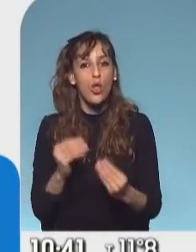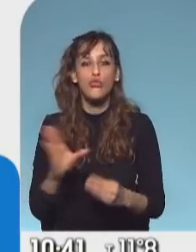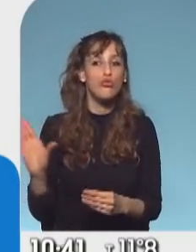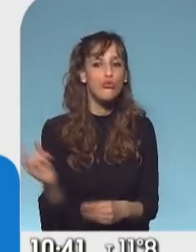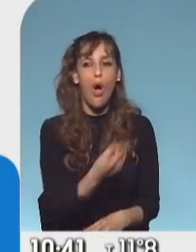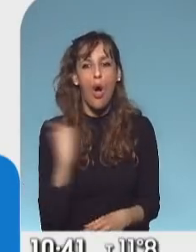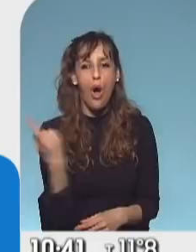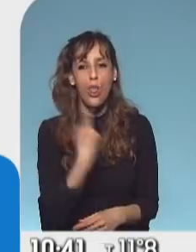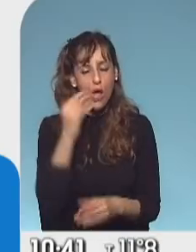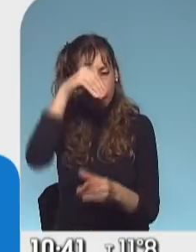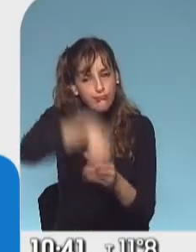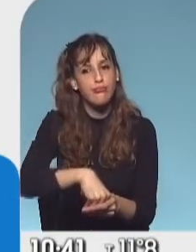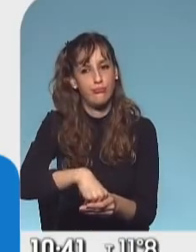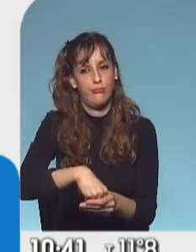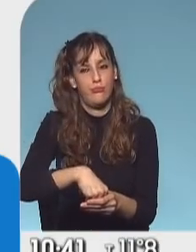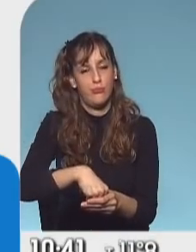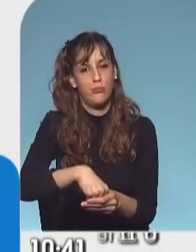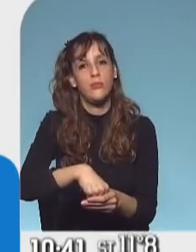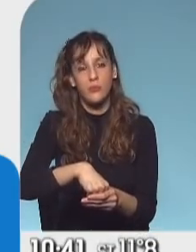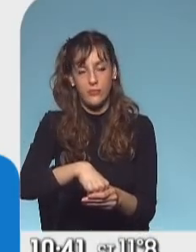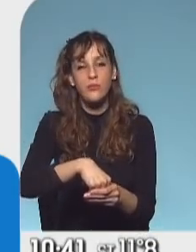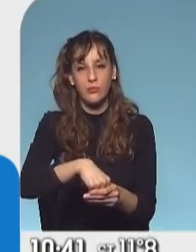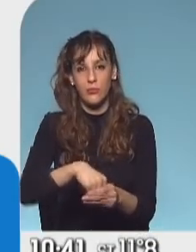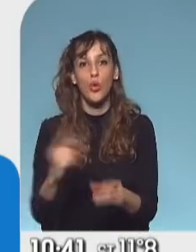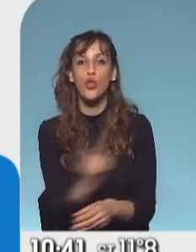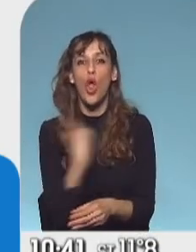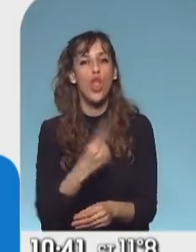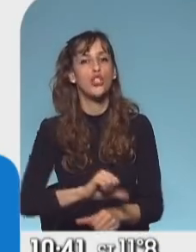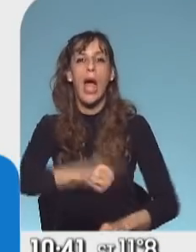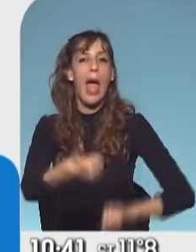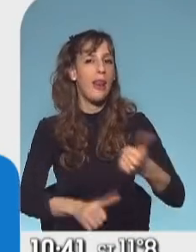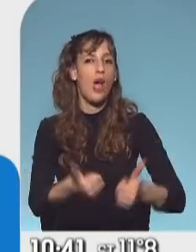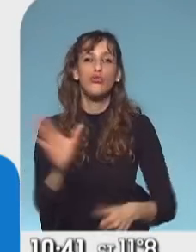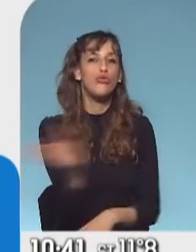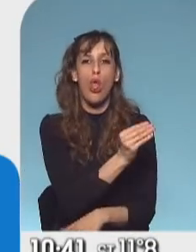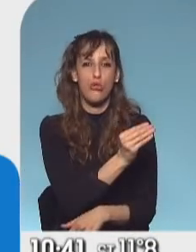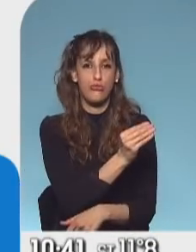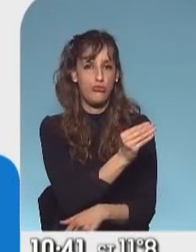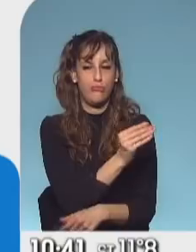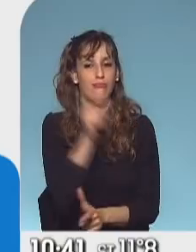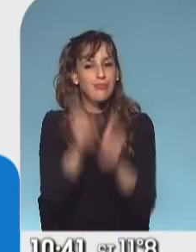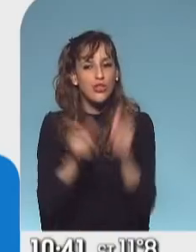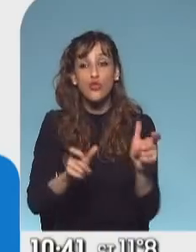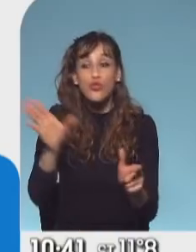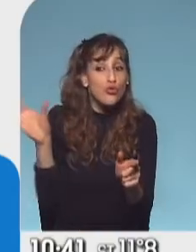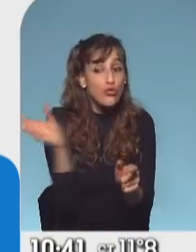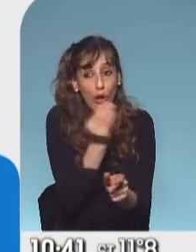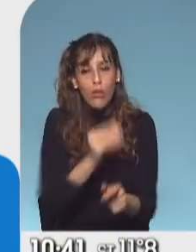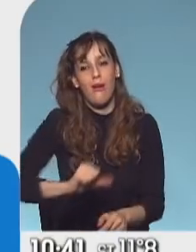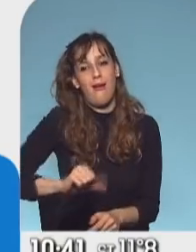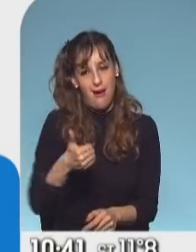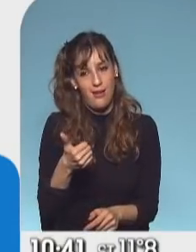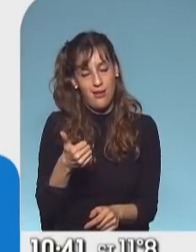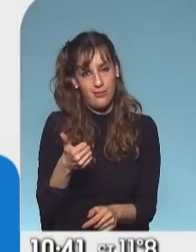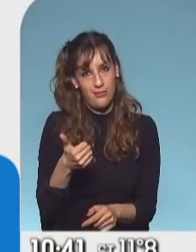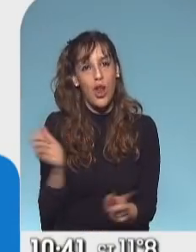donde todos seamos partícipes y donde todos ganemos. Donde todos ganemos.